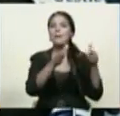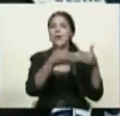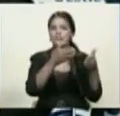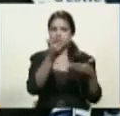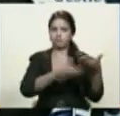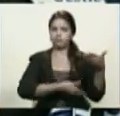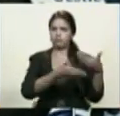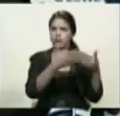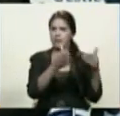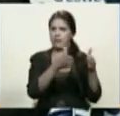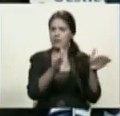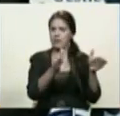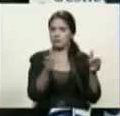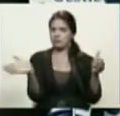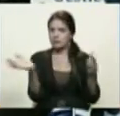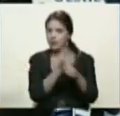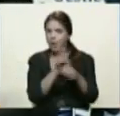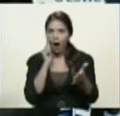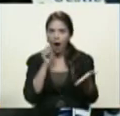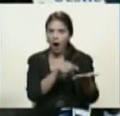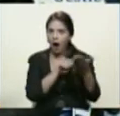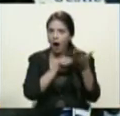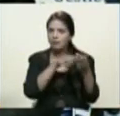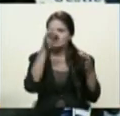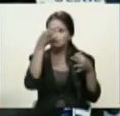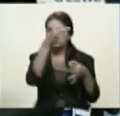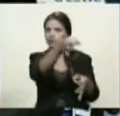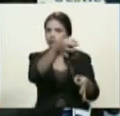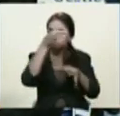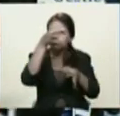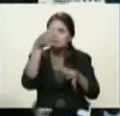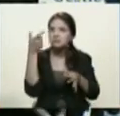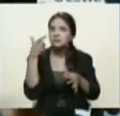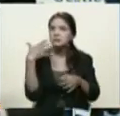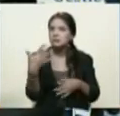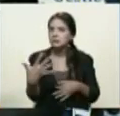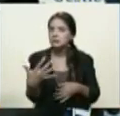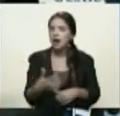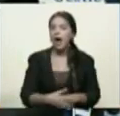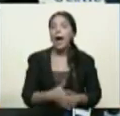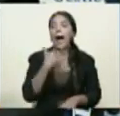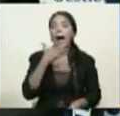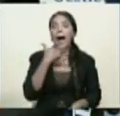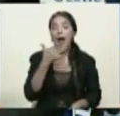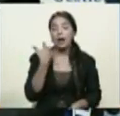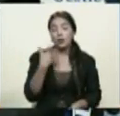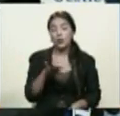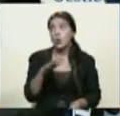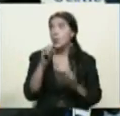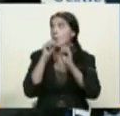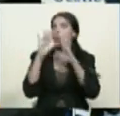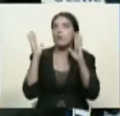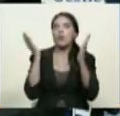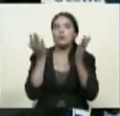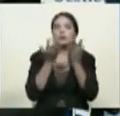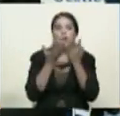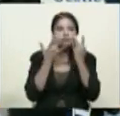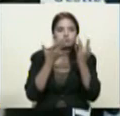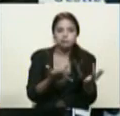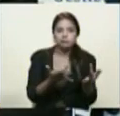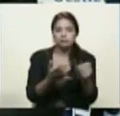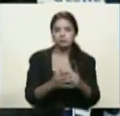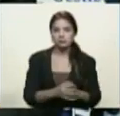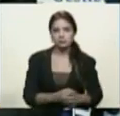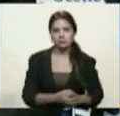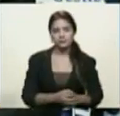que hemos descubierto aquí mis amigos en un caso que tuvo alcance mundial apenas